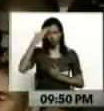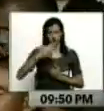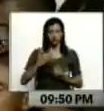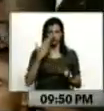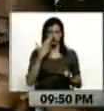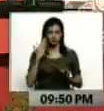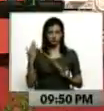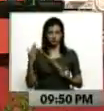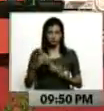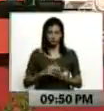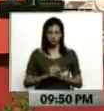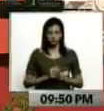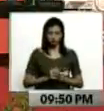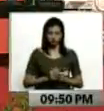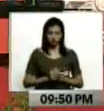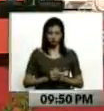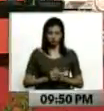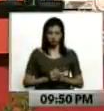Caña